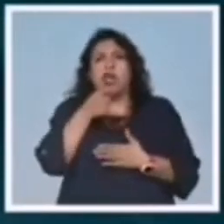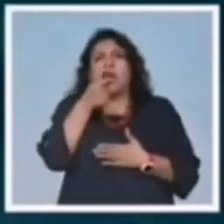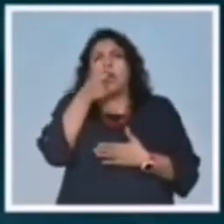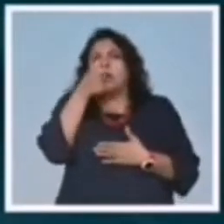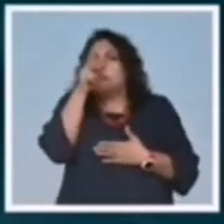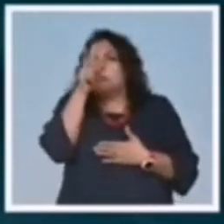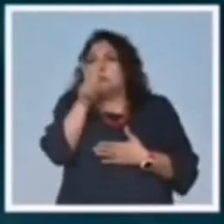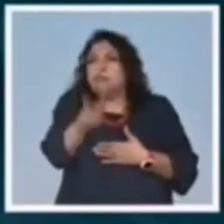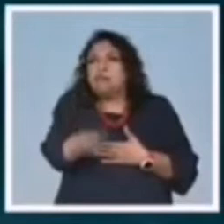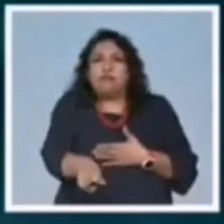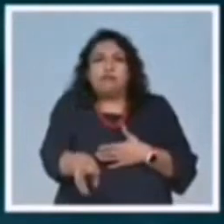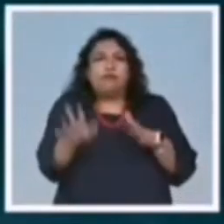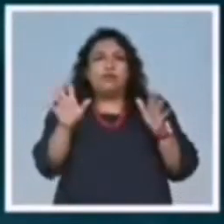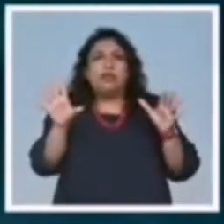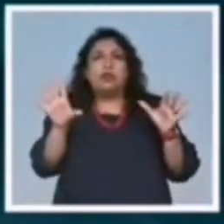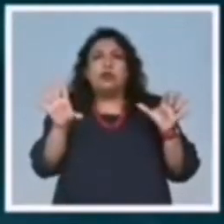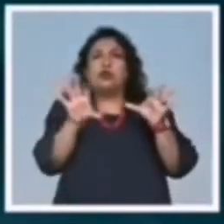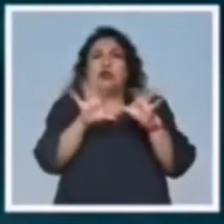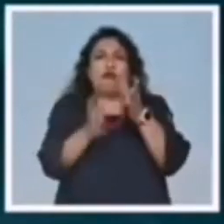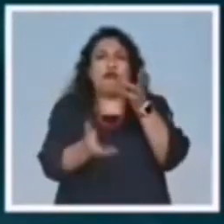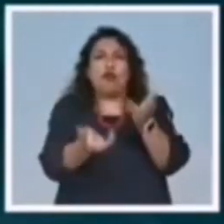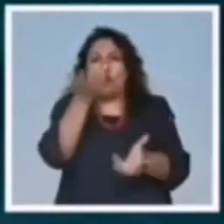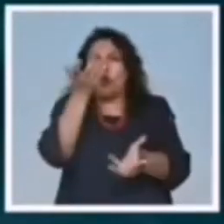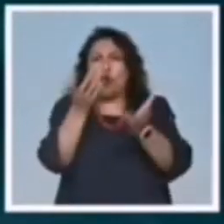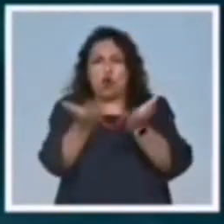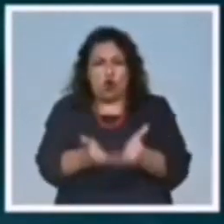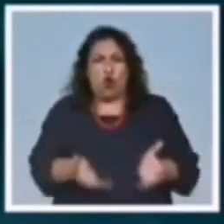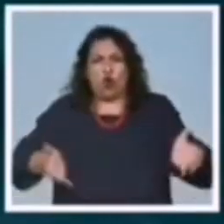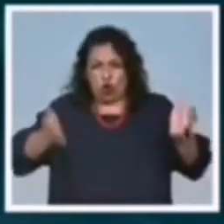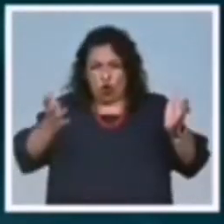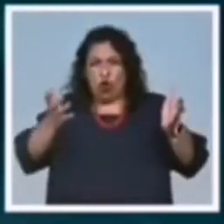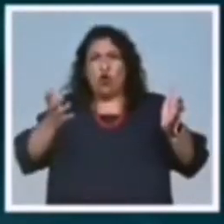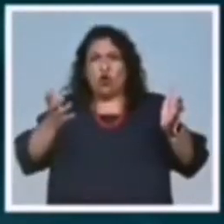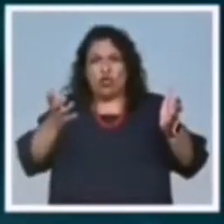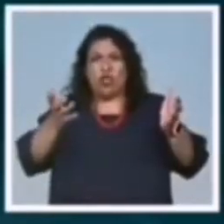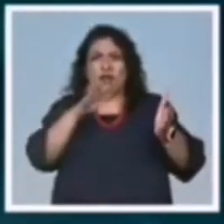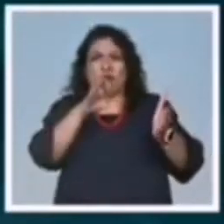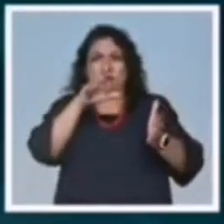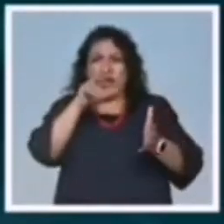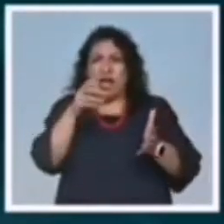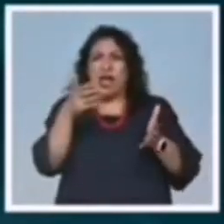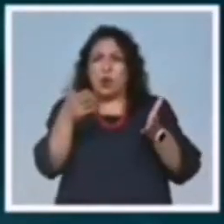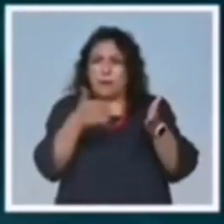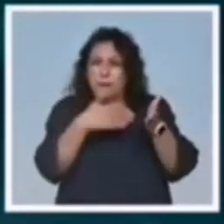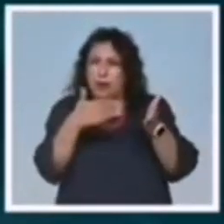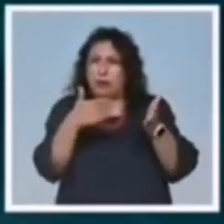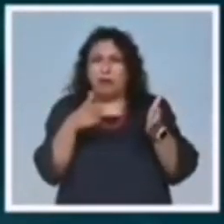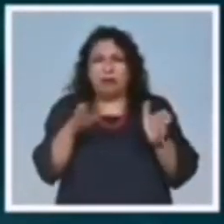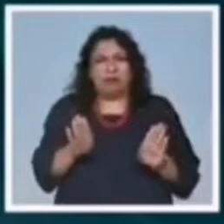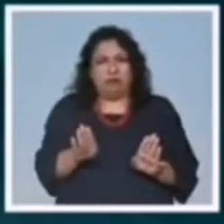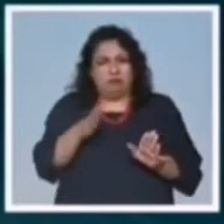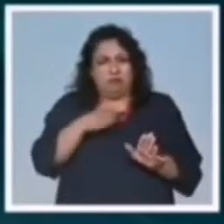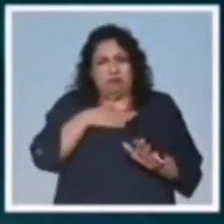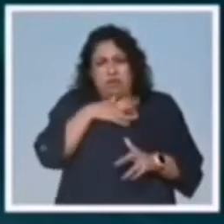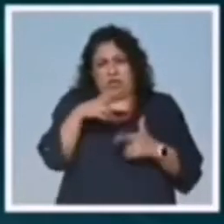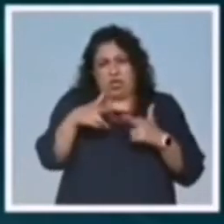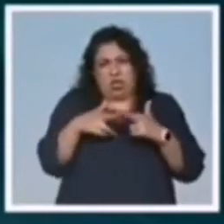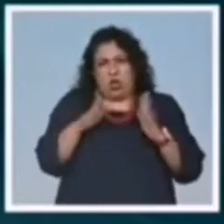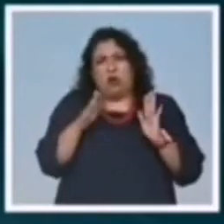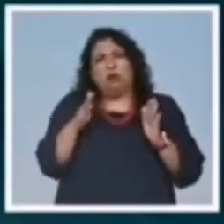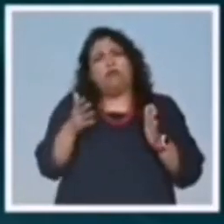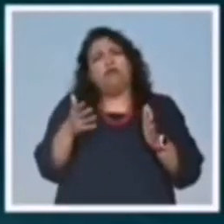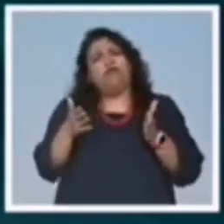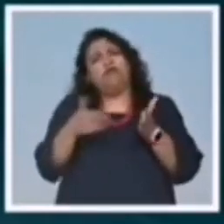que literalmente cerca al fogón con una olla de barro cociendo, que es muy particular de mi región,